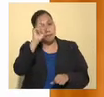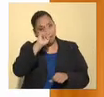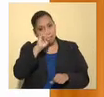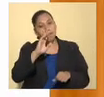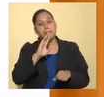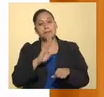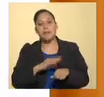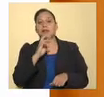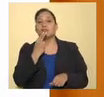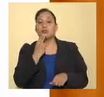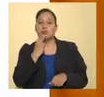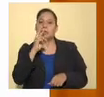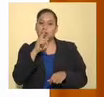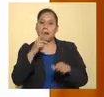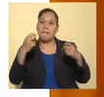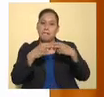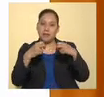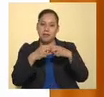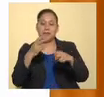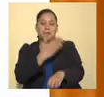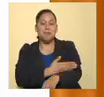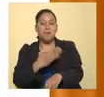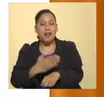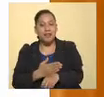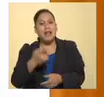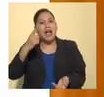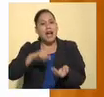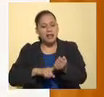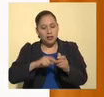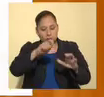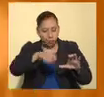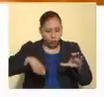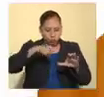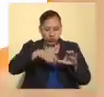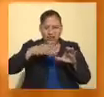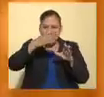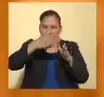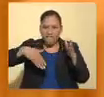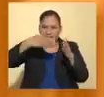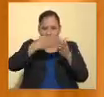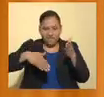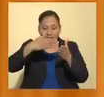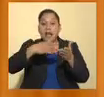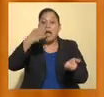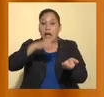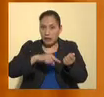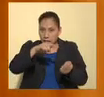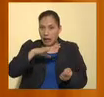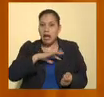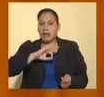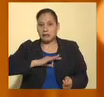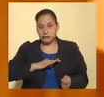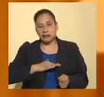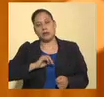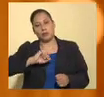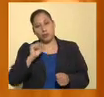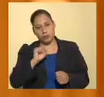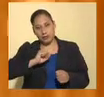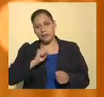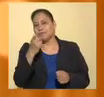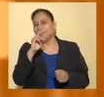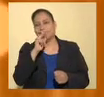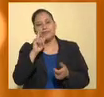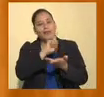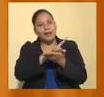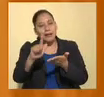las de plástico. ¿Ah, sí? Sí, porque las de madera, como tienen más rayaduras, ahí es donde se van acumulando las bacterias. Es por eso que hay que